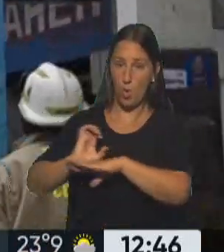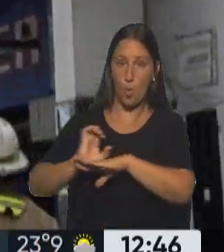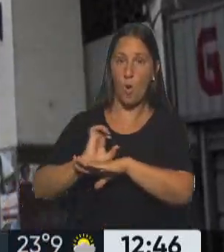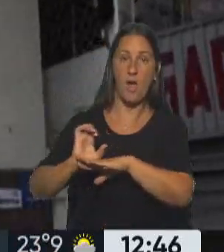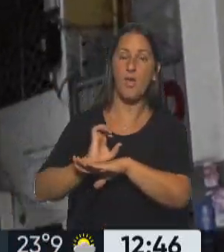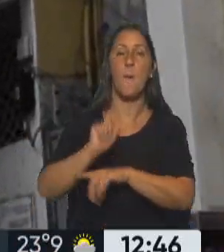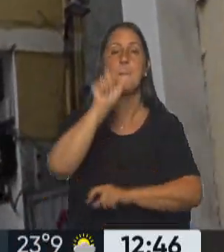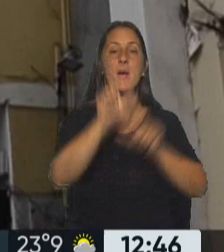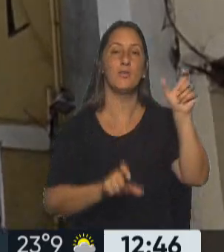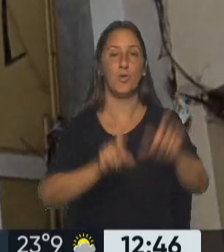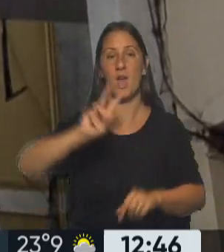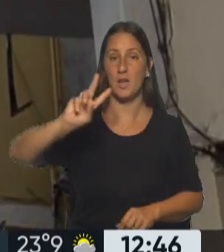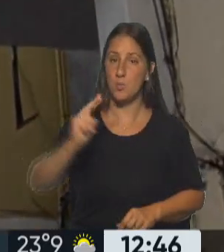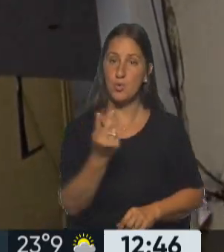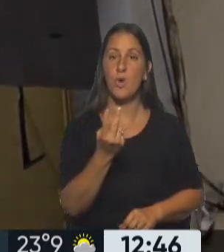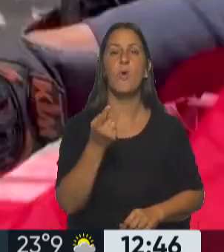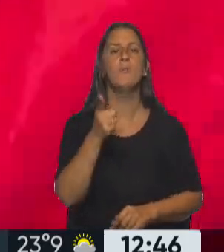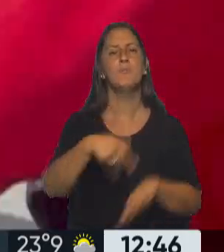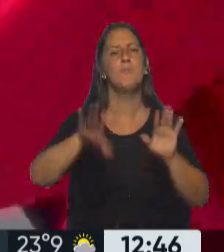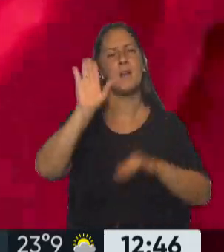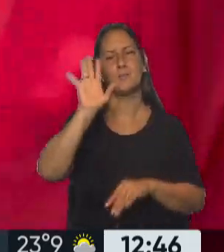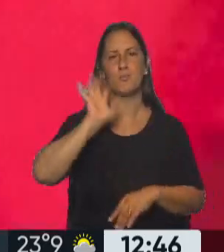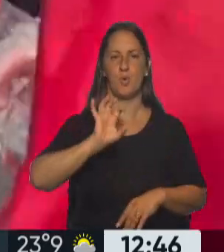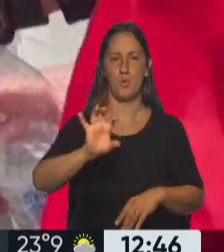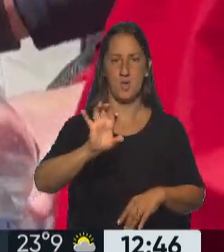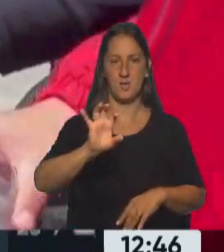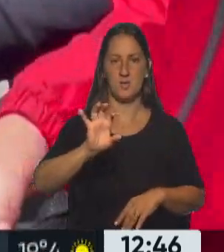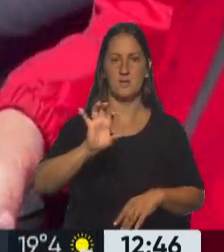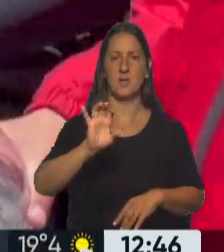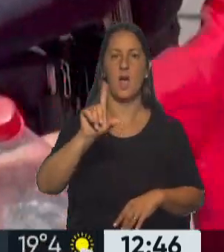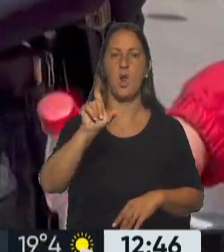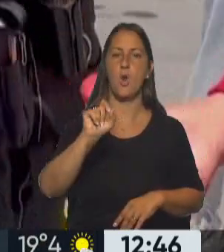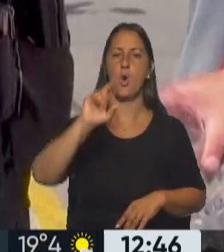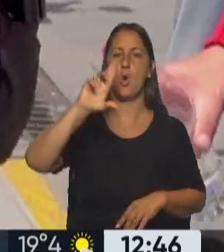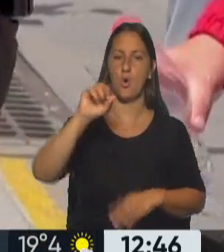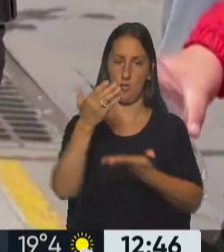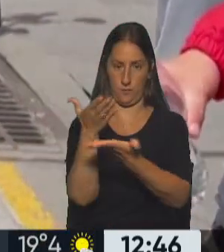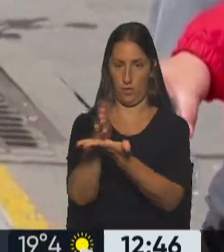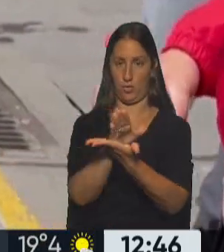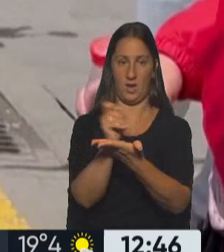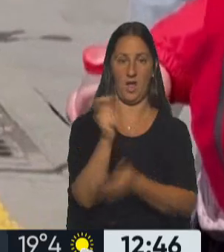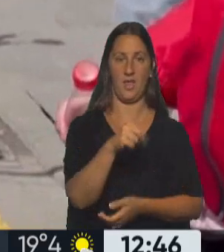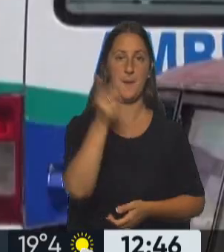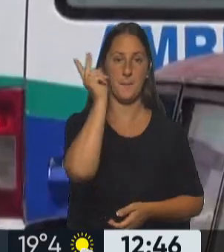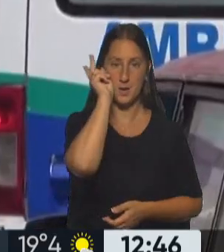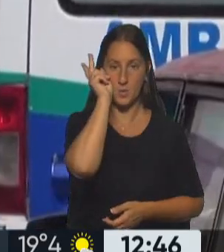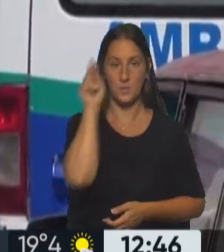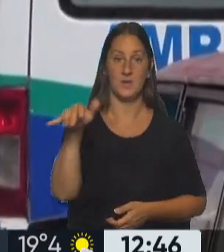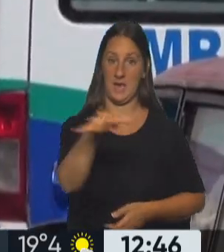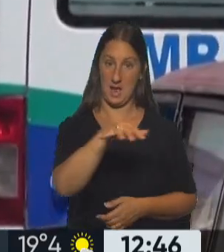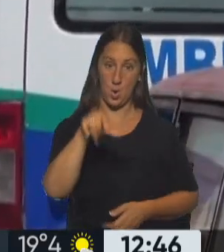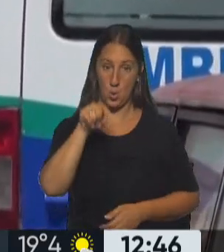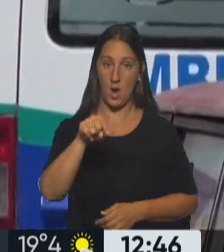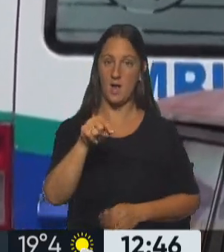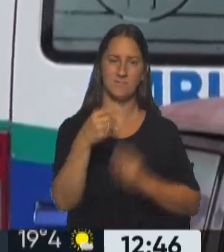los fallecidos se registró en la provincia sureña del Oro, fronteriza con Perú. En esa región,